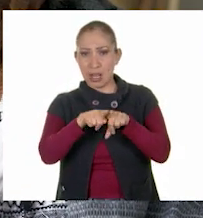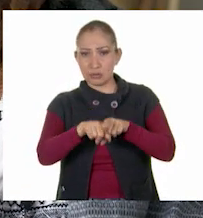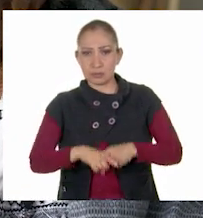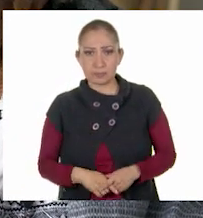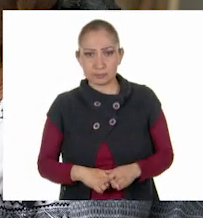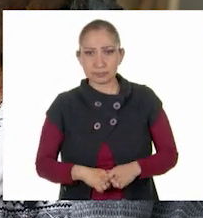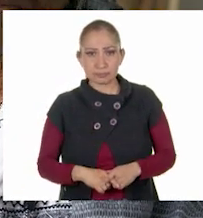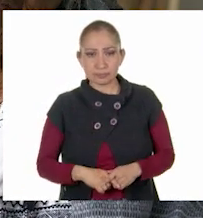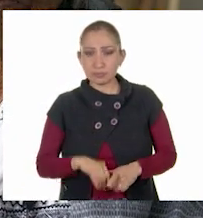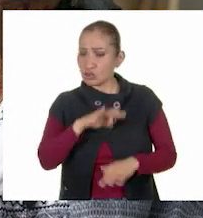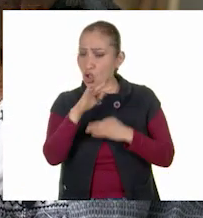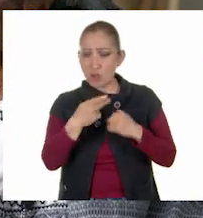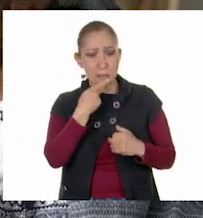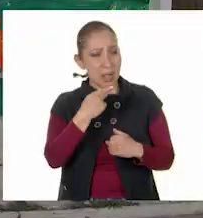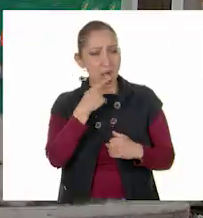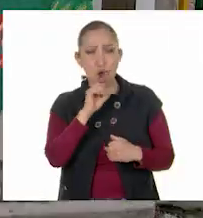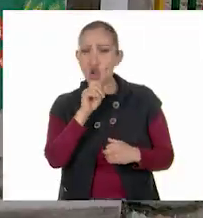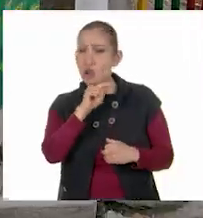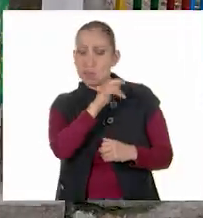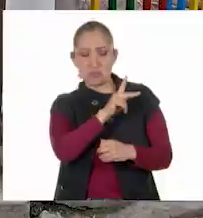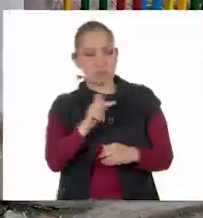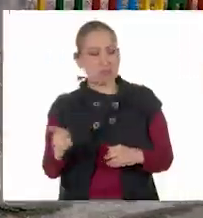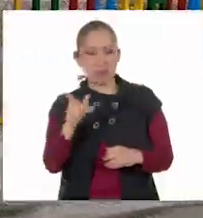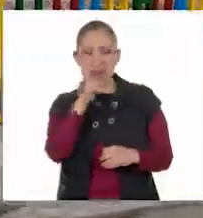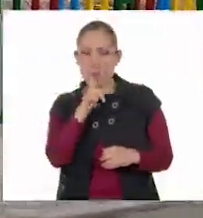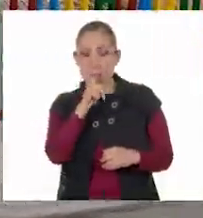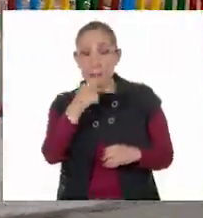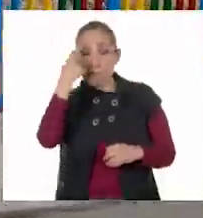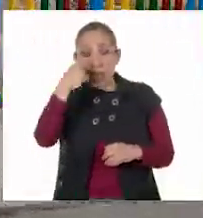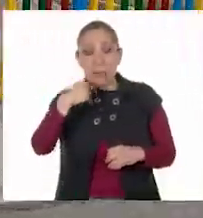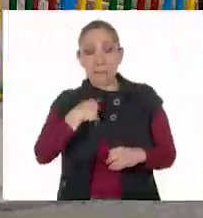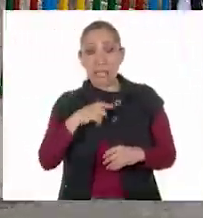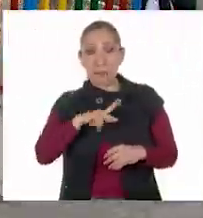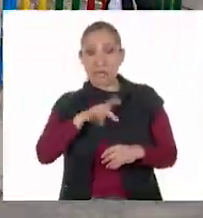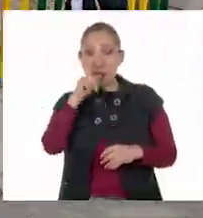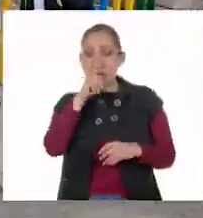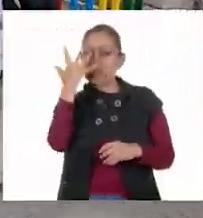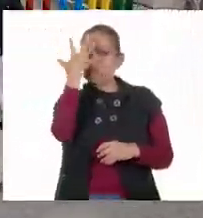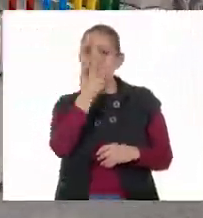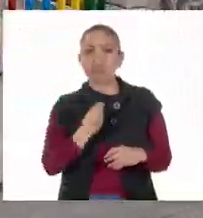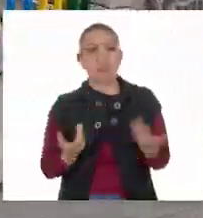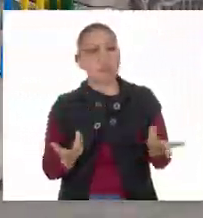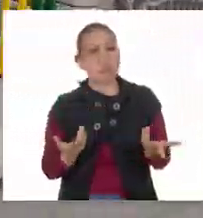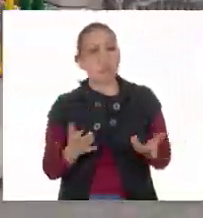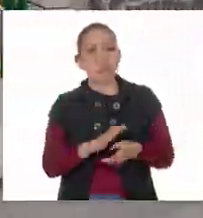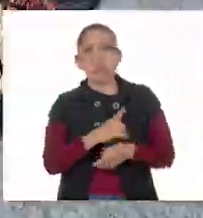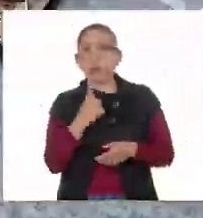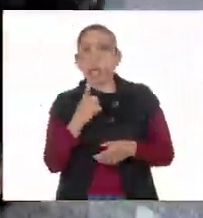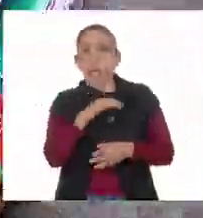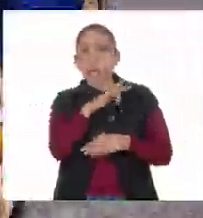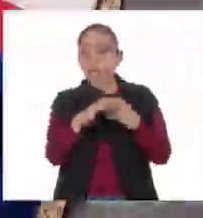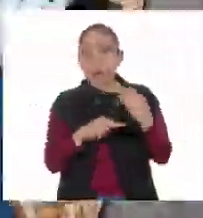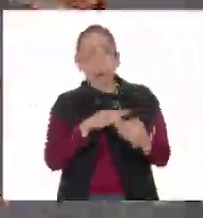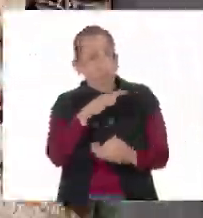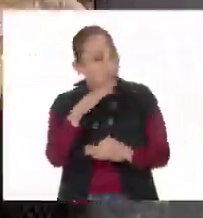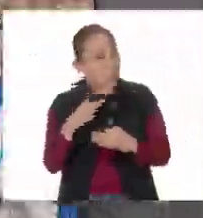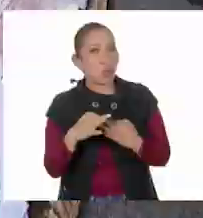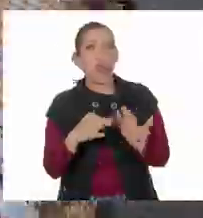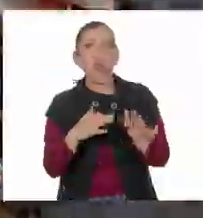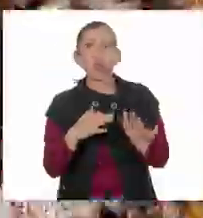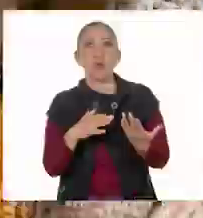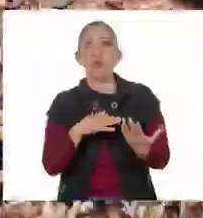hermanos y todos en otomí, todo. Pues para mí el otomí es muy bonito porque para toda